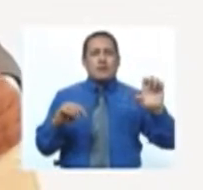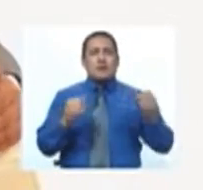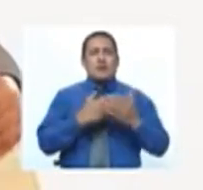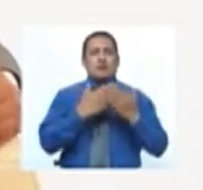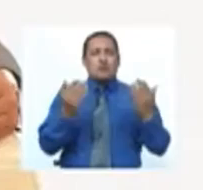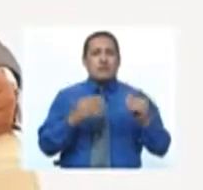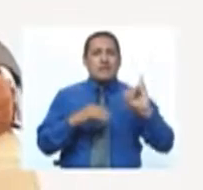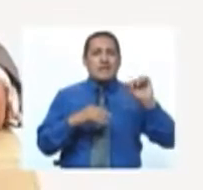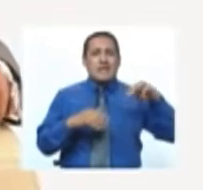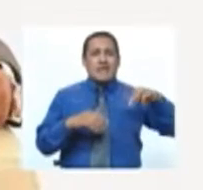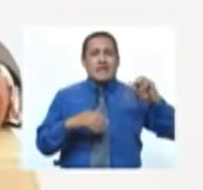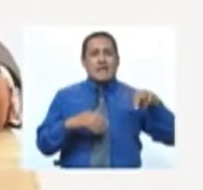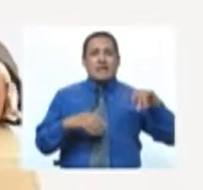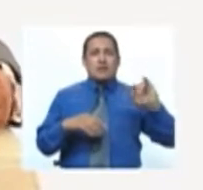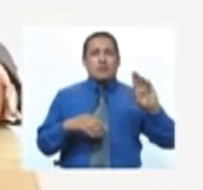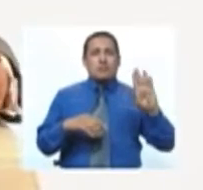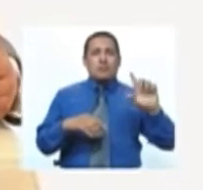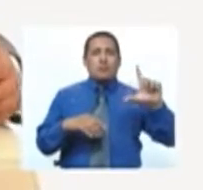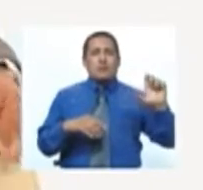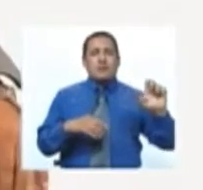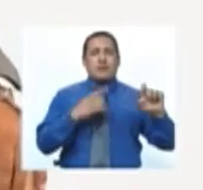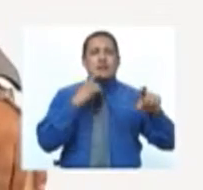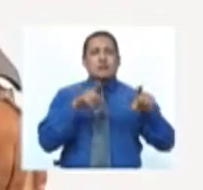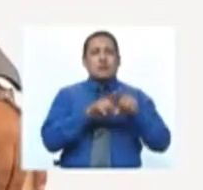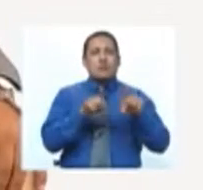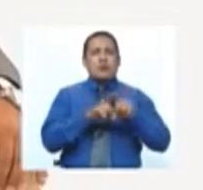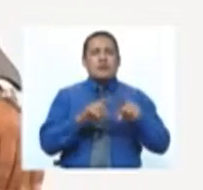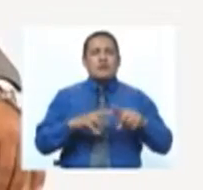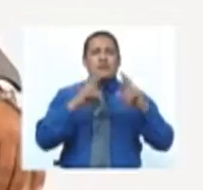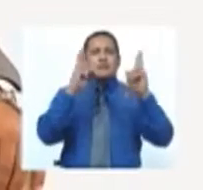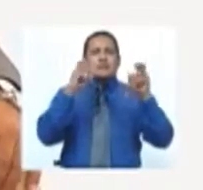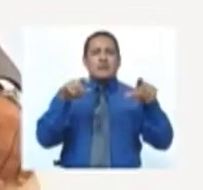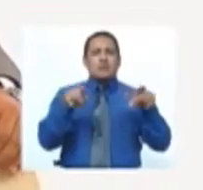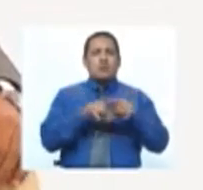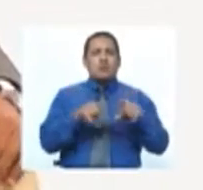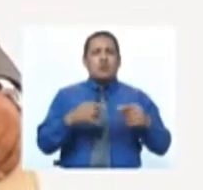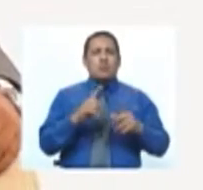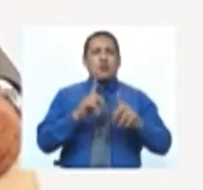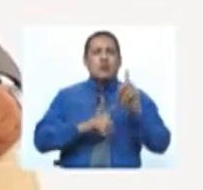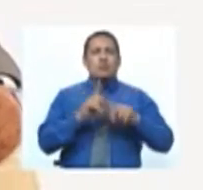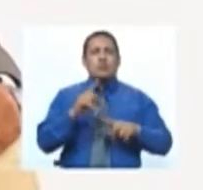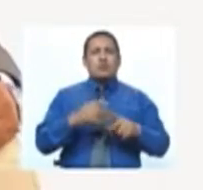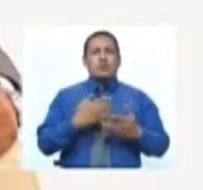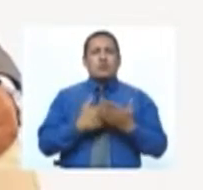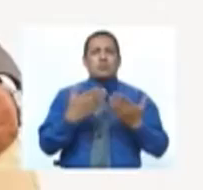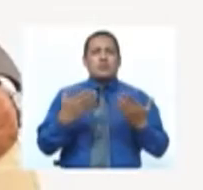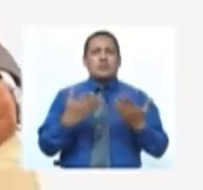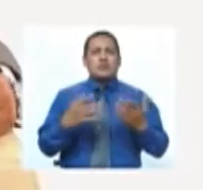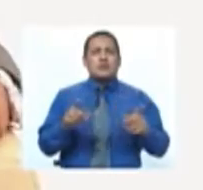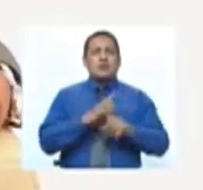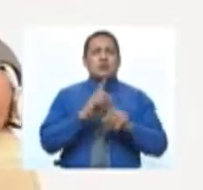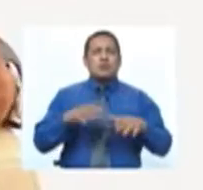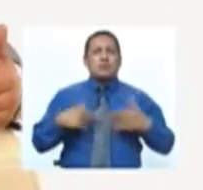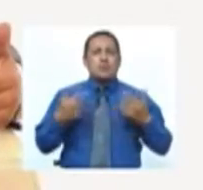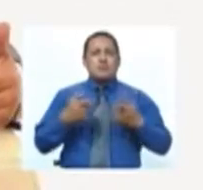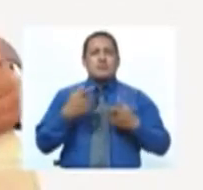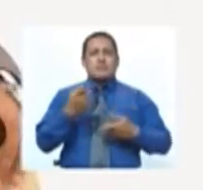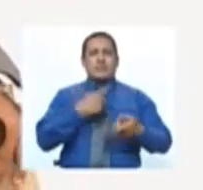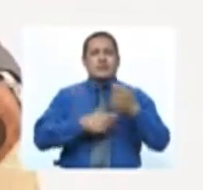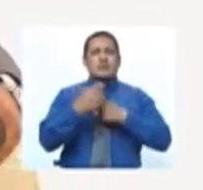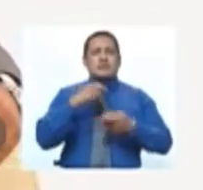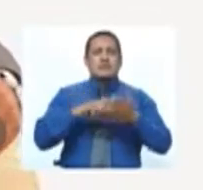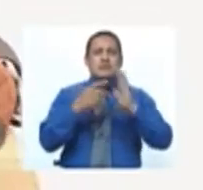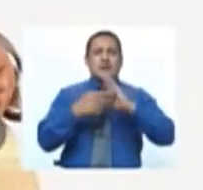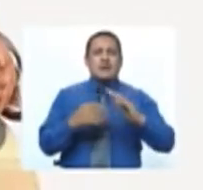bienes inmuebles son conocidos, como también son conocidos en el derecho común, como aquellos bienes inmuebles que no pueden